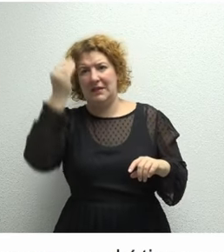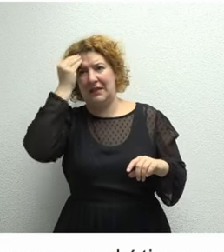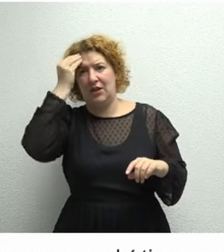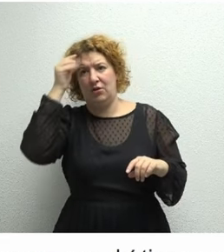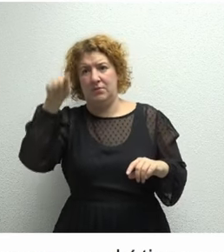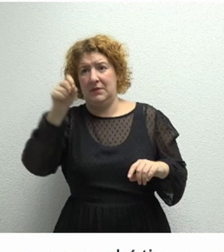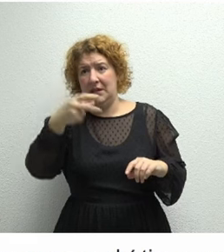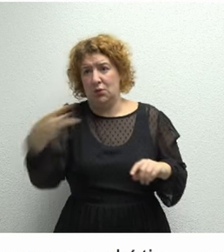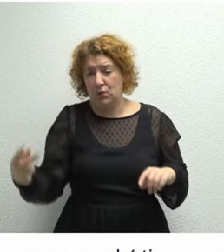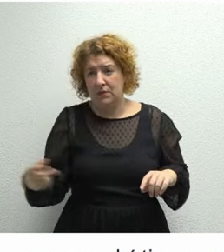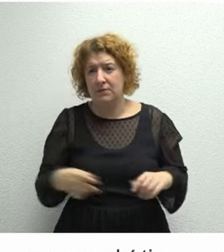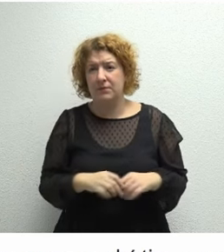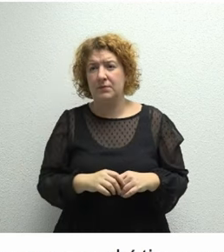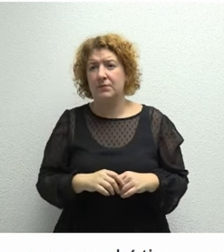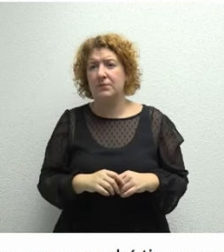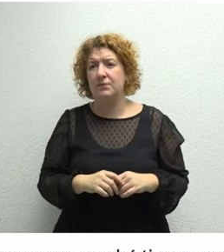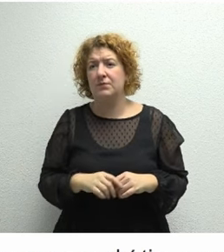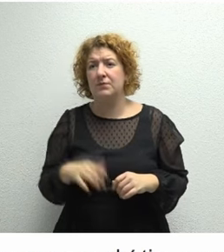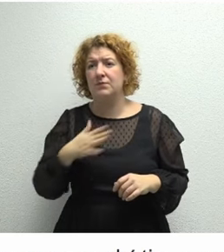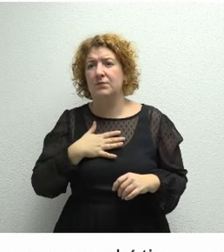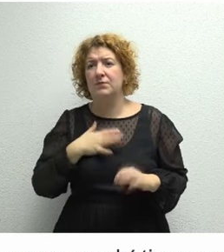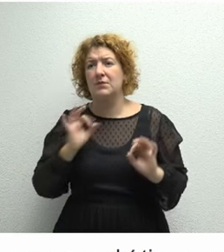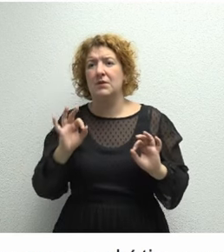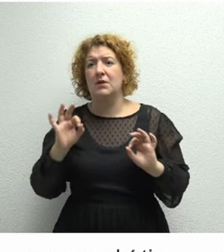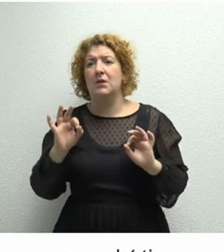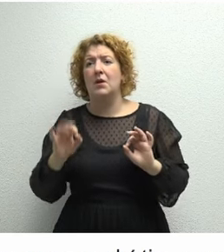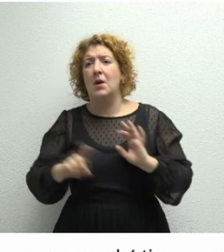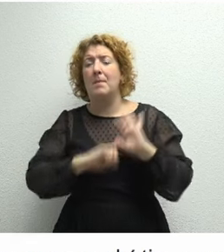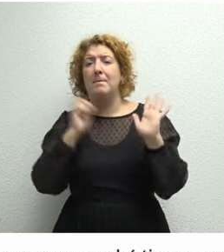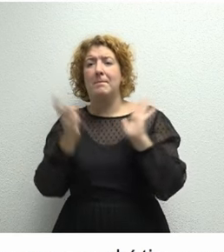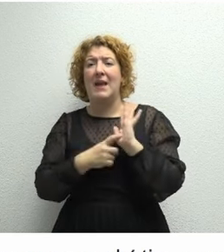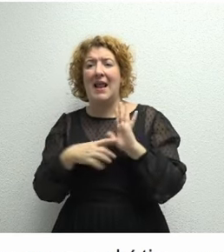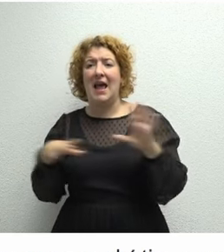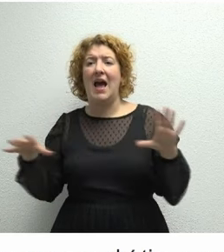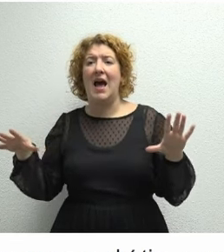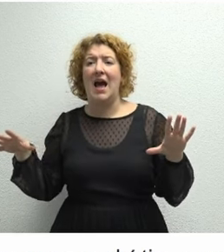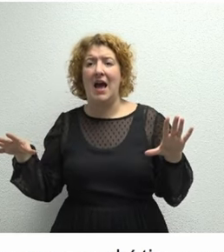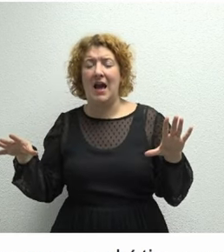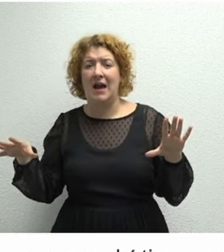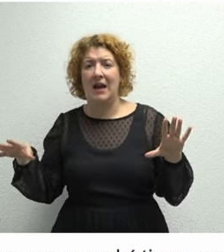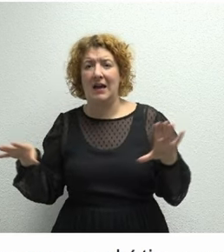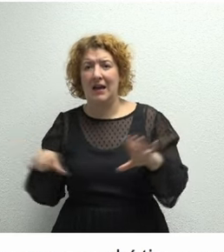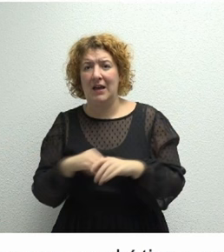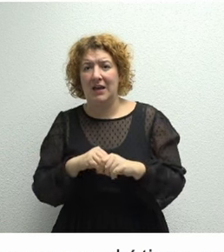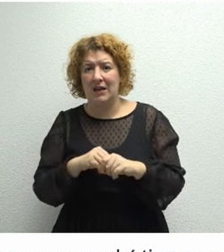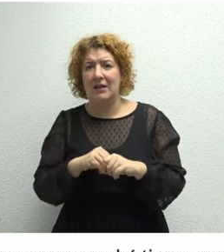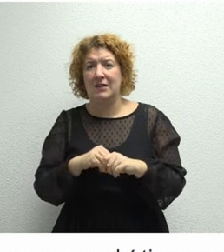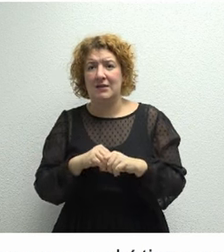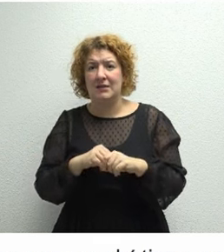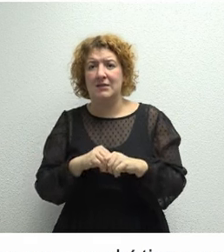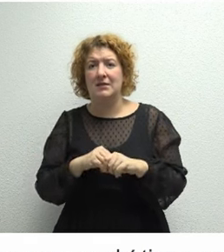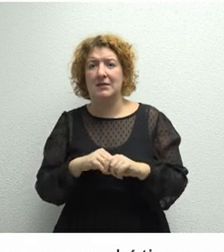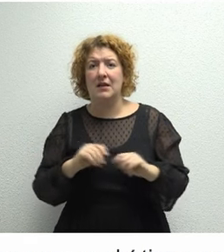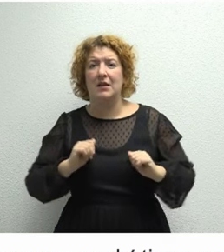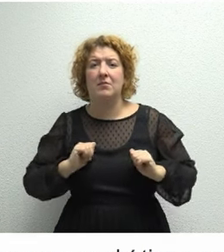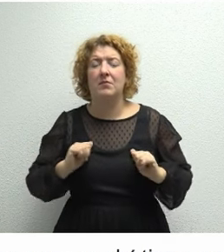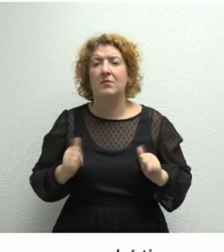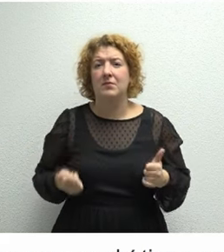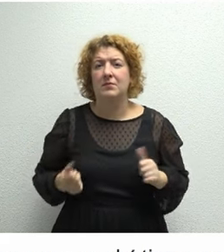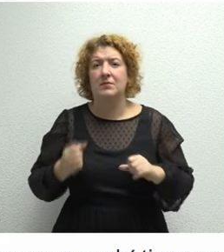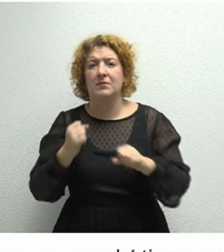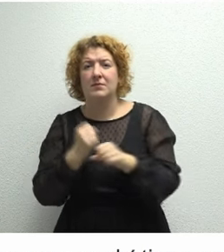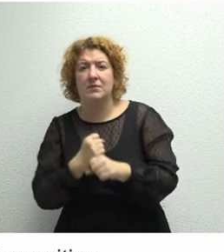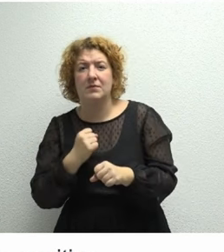en este tiempo con Yo siempre digo con plena porque es verdad porque yo creo que sea se ha ido dando que que plena empiece como a